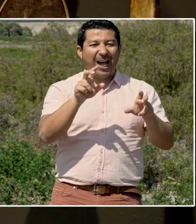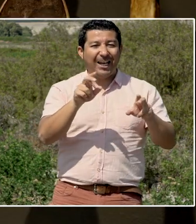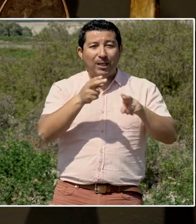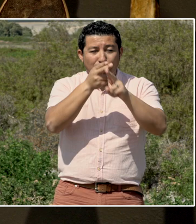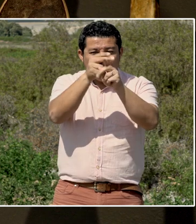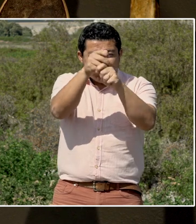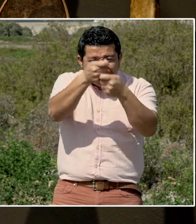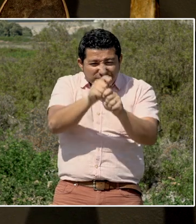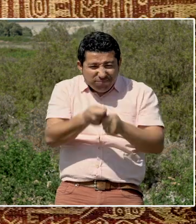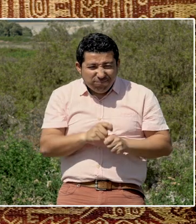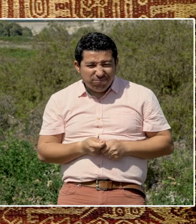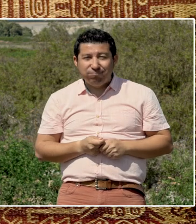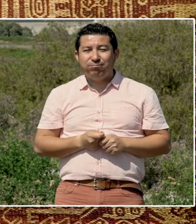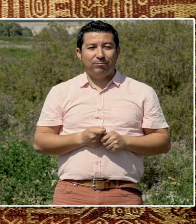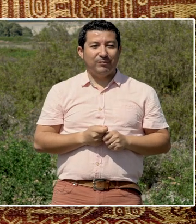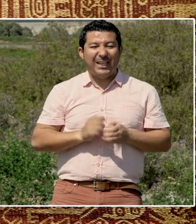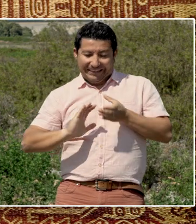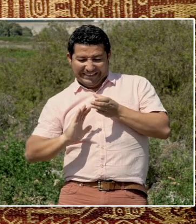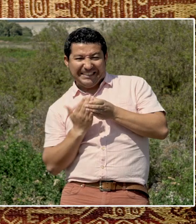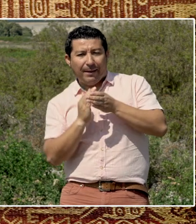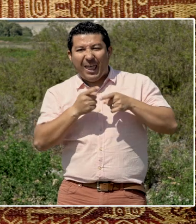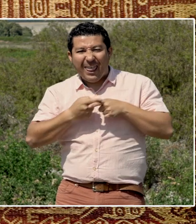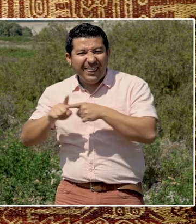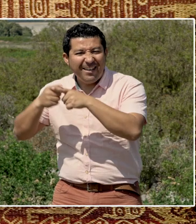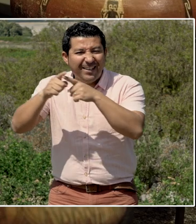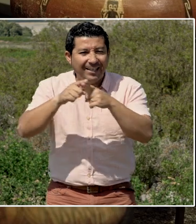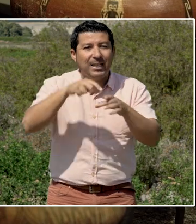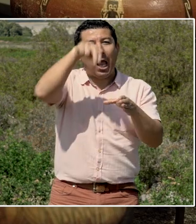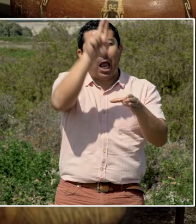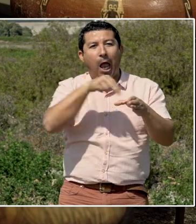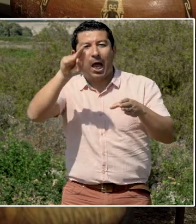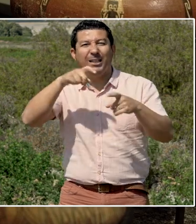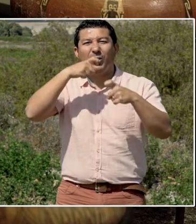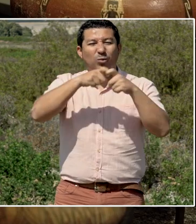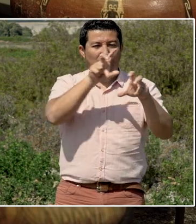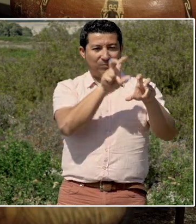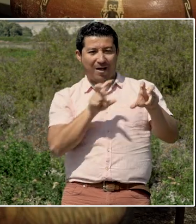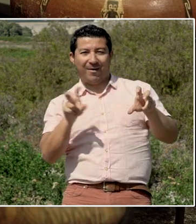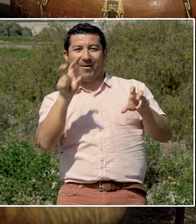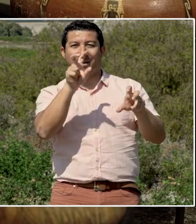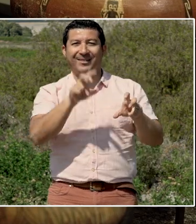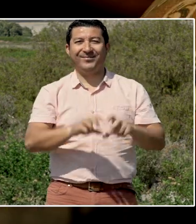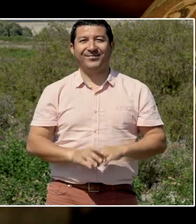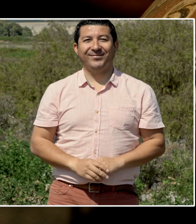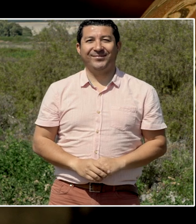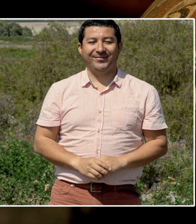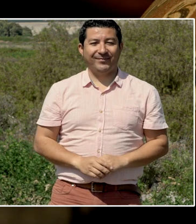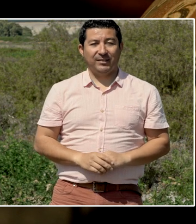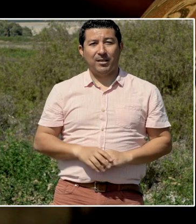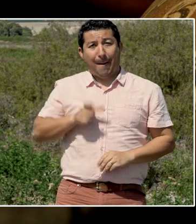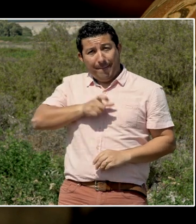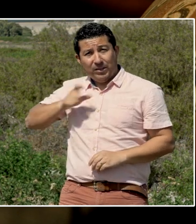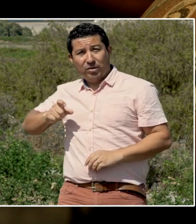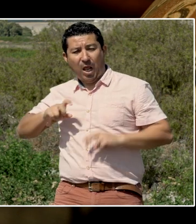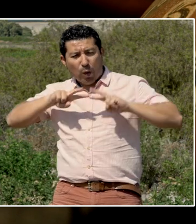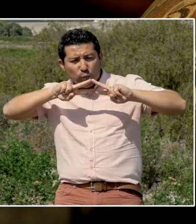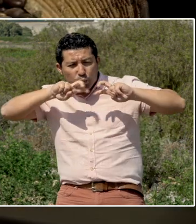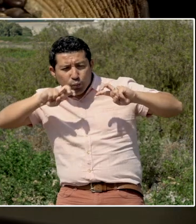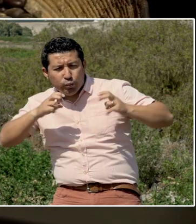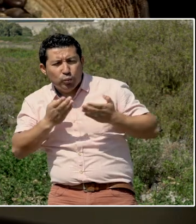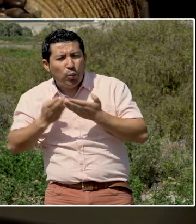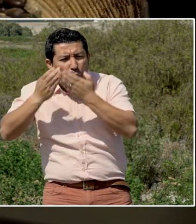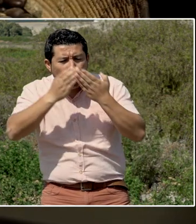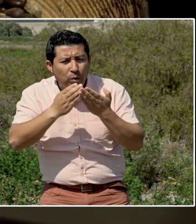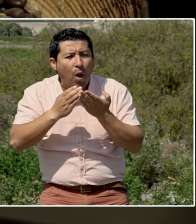y figuras de los tejidos cerámicas y arte rupestre de la época los arqueólogos llaman a